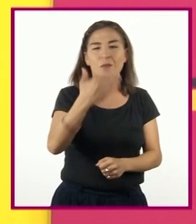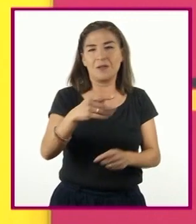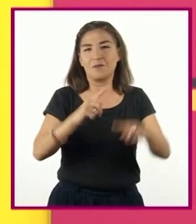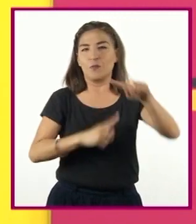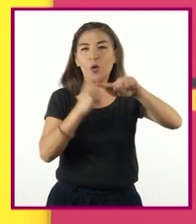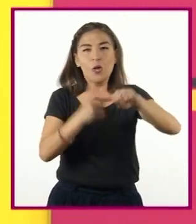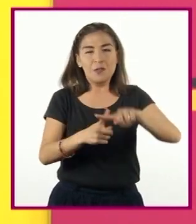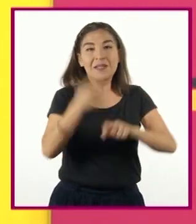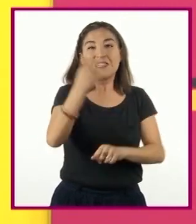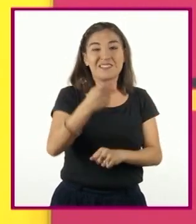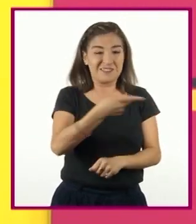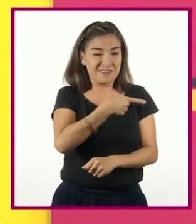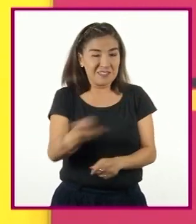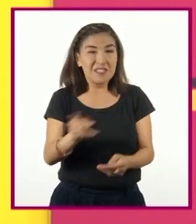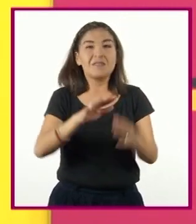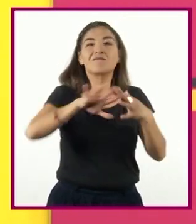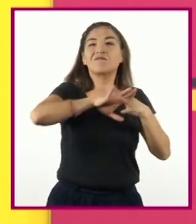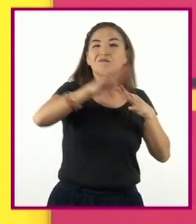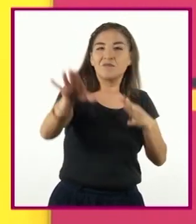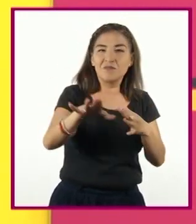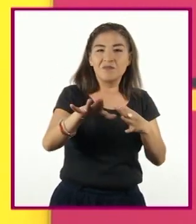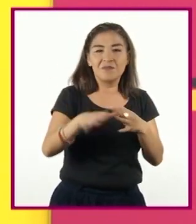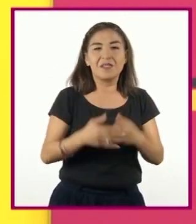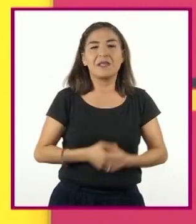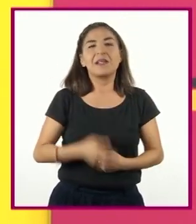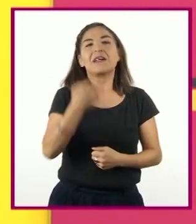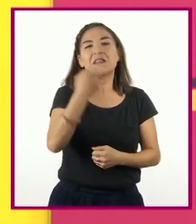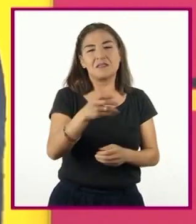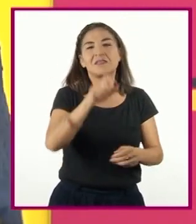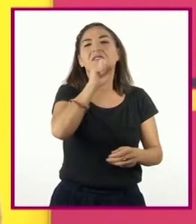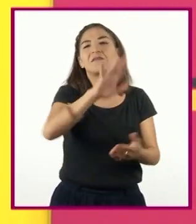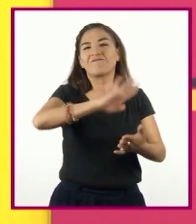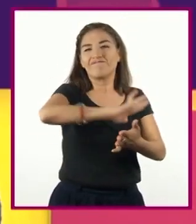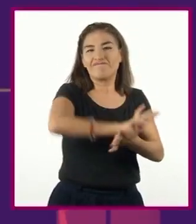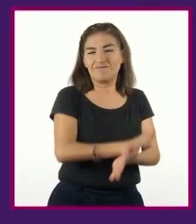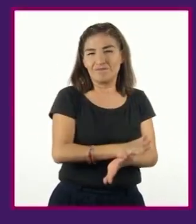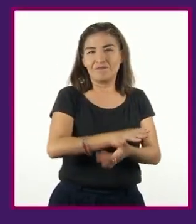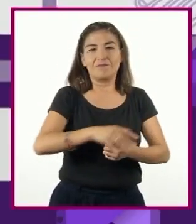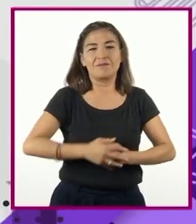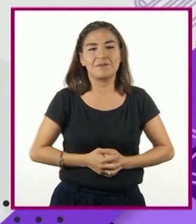social genera pobreza, migración y marginación.